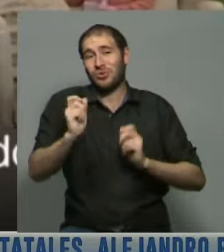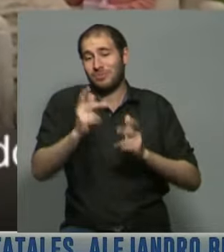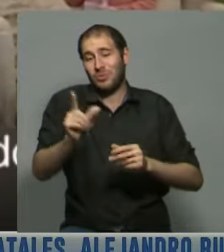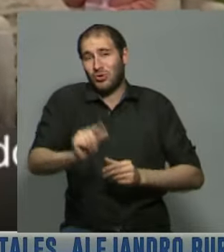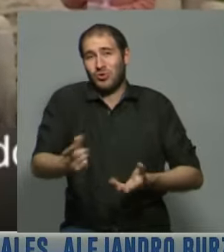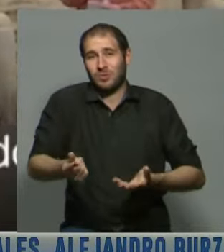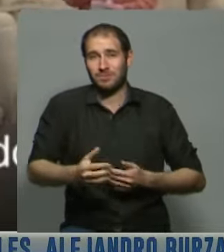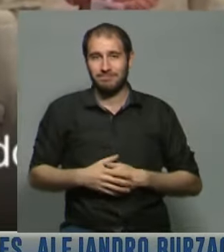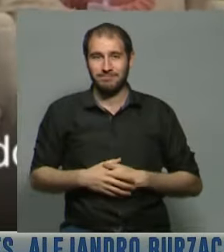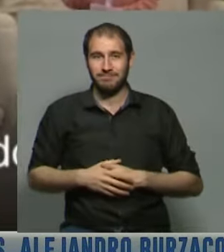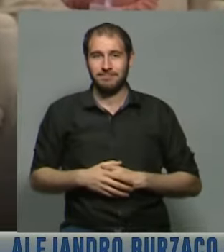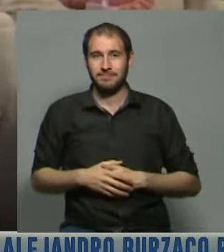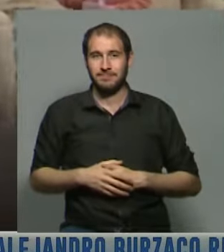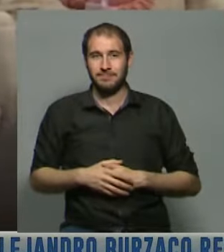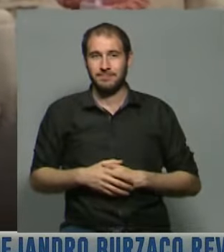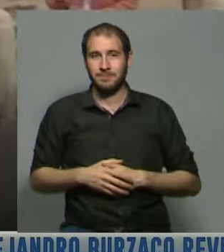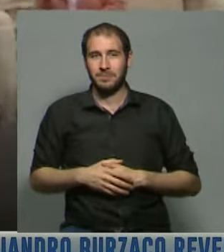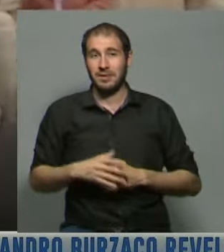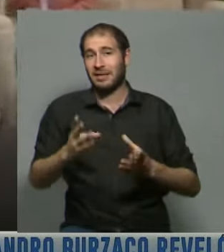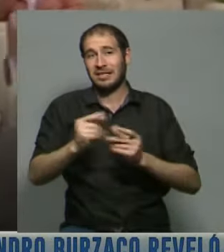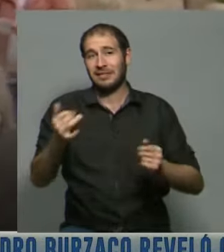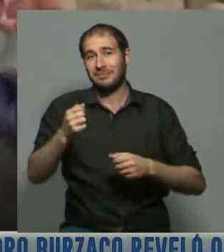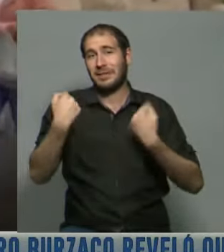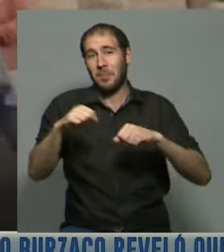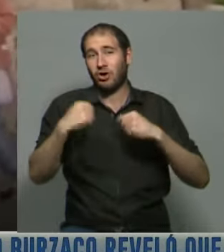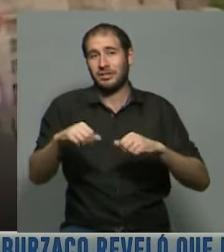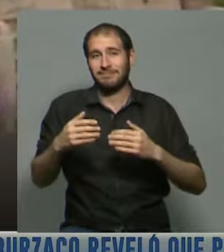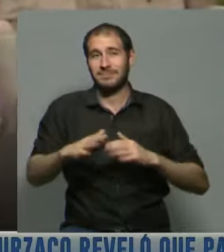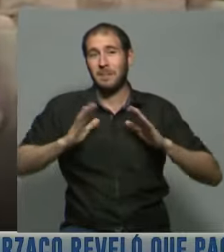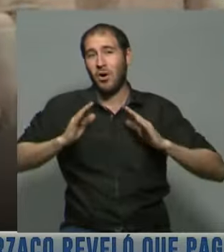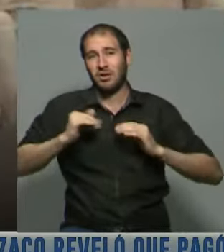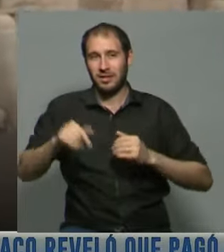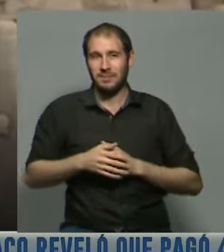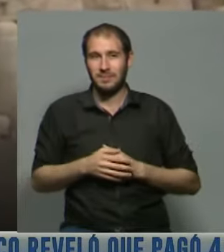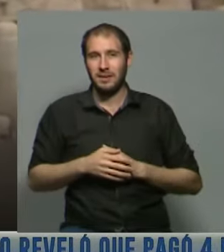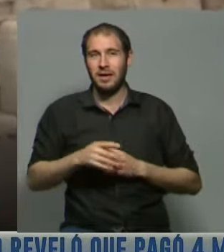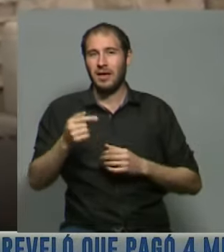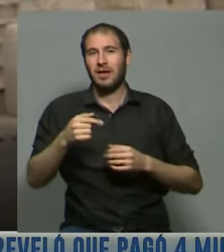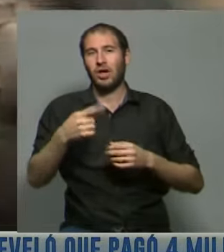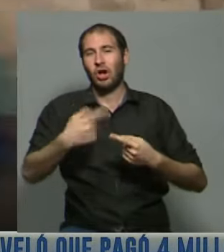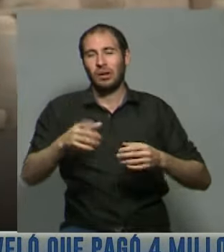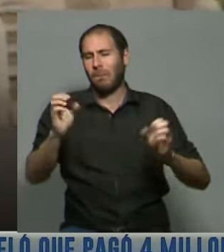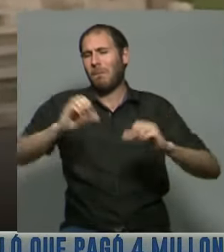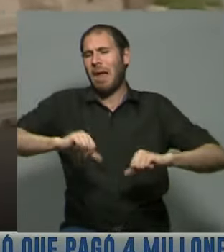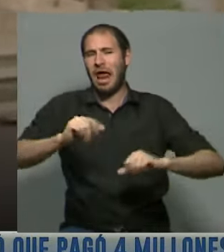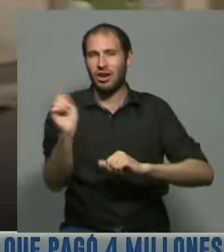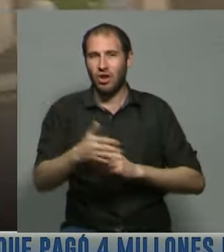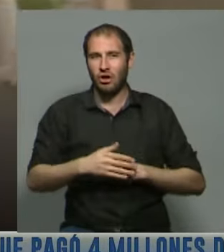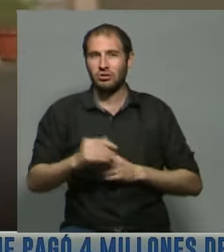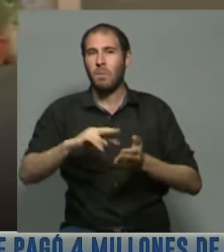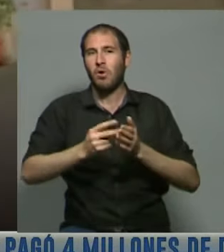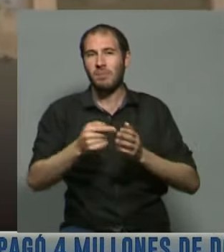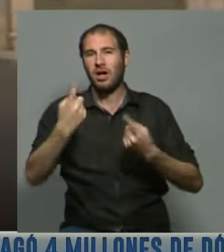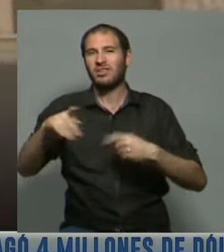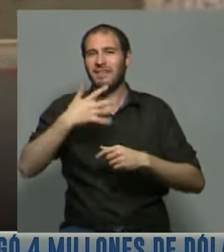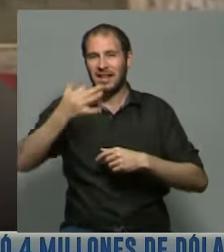da dire purtroppo. È andata, comunque è lo sport. Alla fine non è un dramma, dai, su. Viviamo lo stesso, i problemi sono